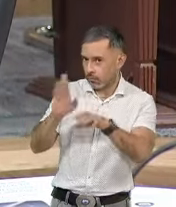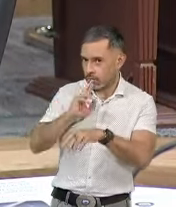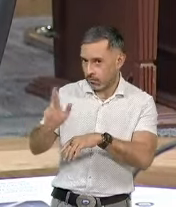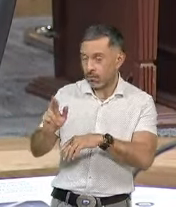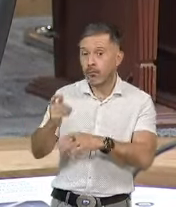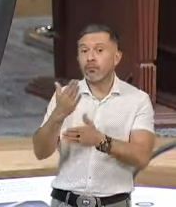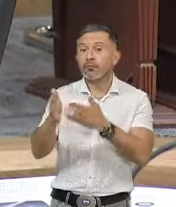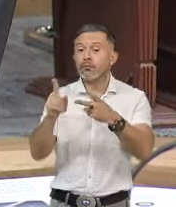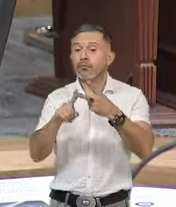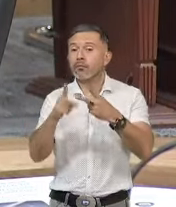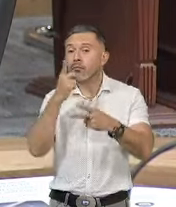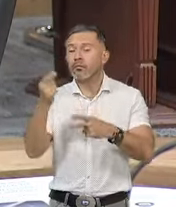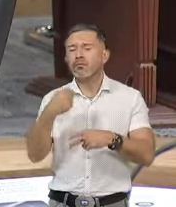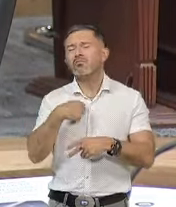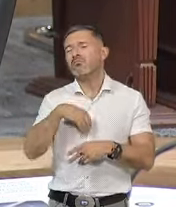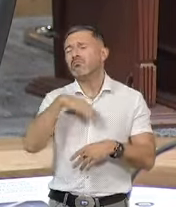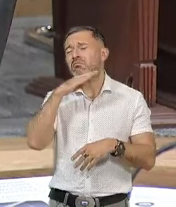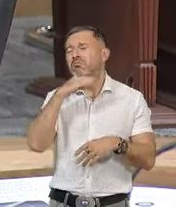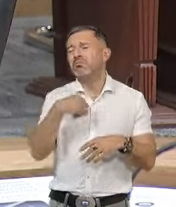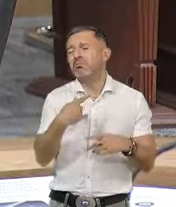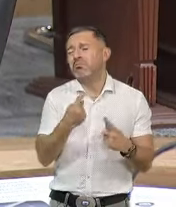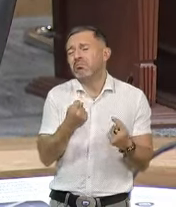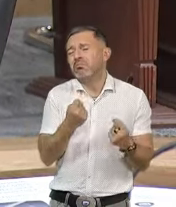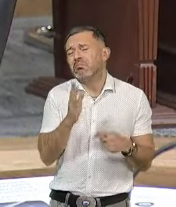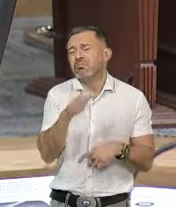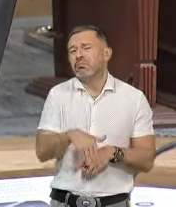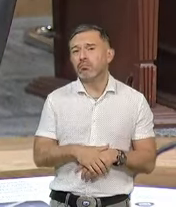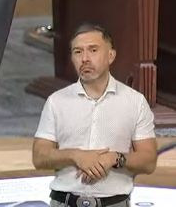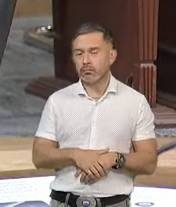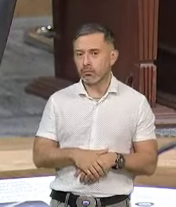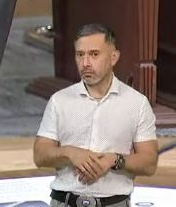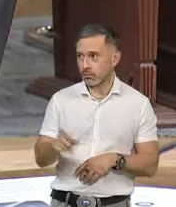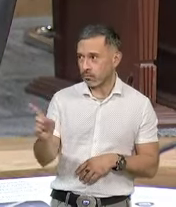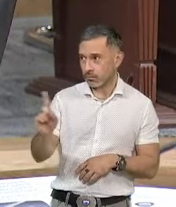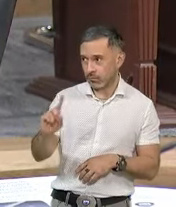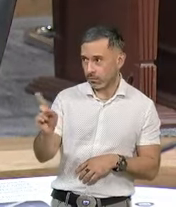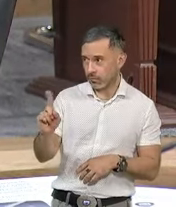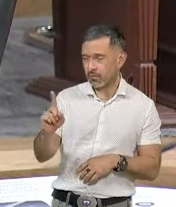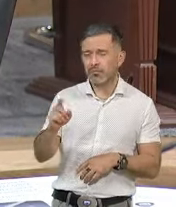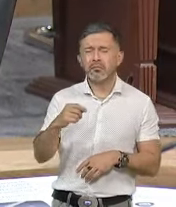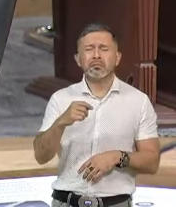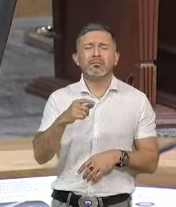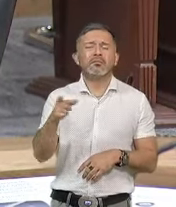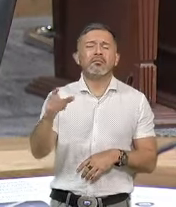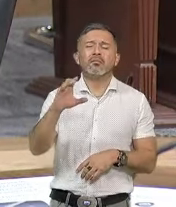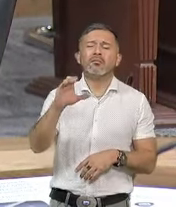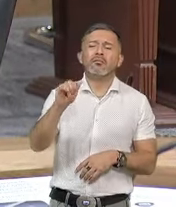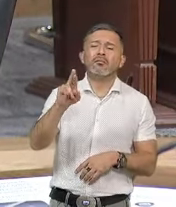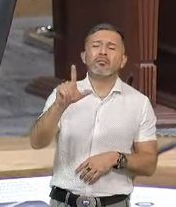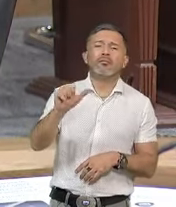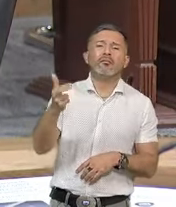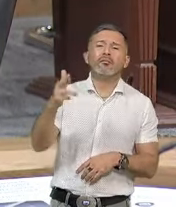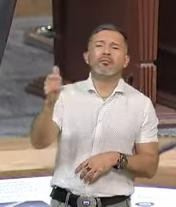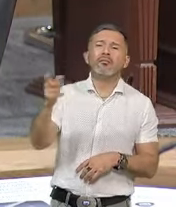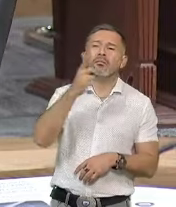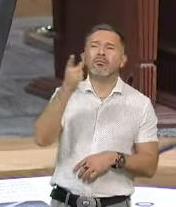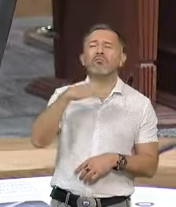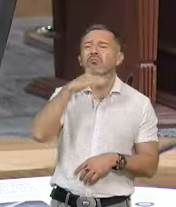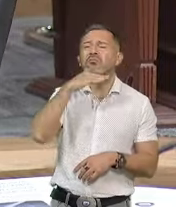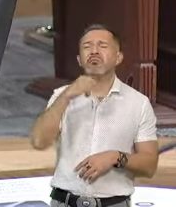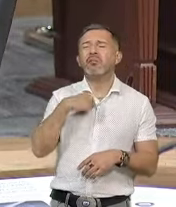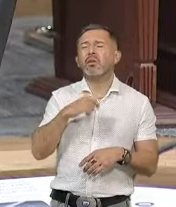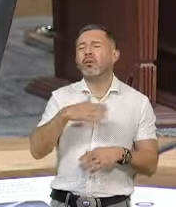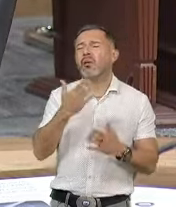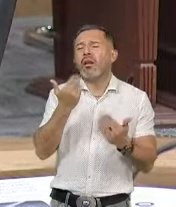me tiene sin cuidado Noroña pues no espero nada Ya dijo Carla hfy que le tiene sin cuidado Yo con todo